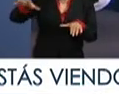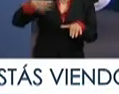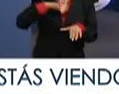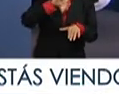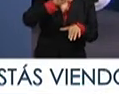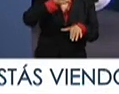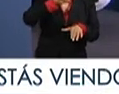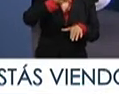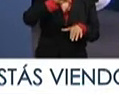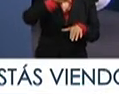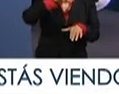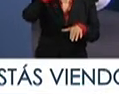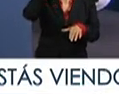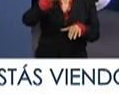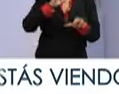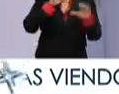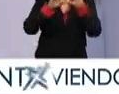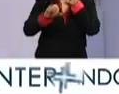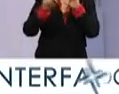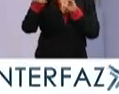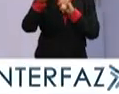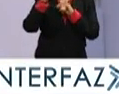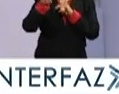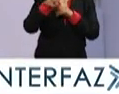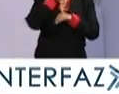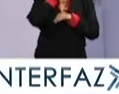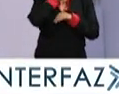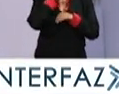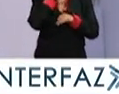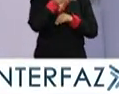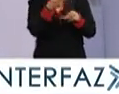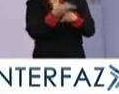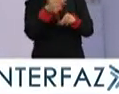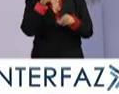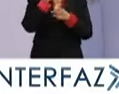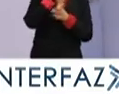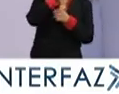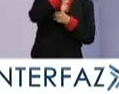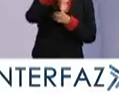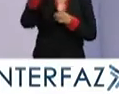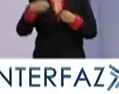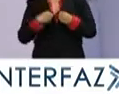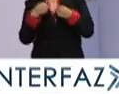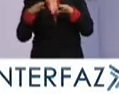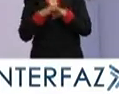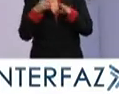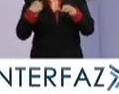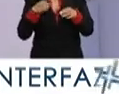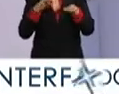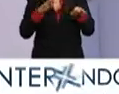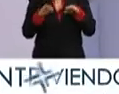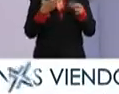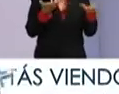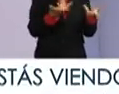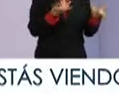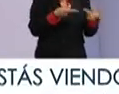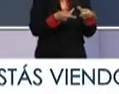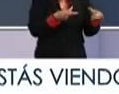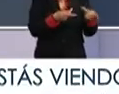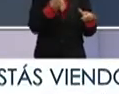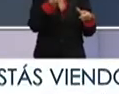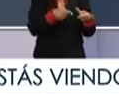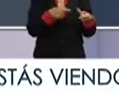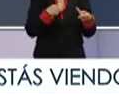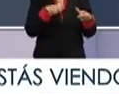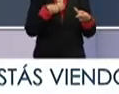Academia Mexicana de la Comunicación realmente está preocupada por lo que está sucediendo y cómo tenemos que trabajar nosotros, que a